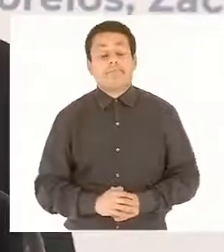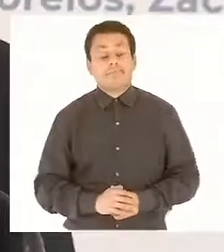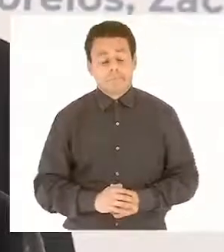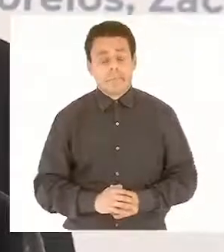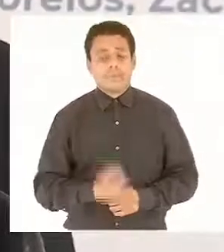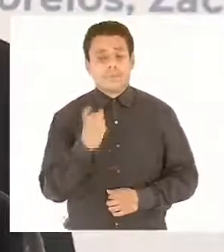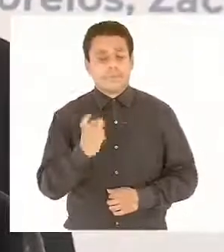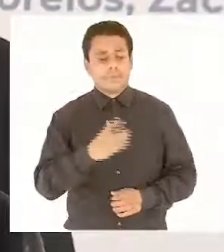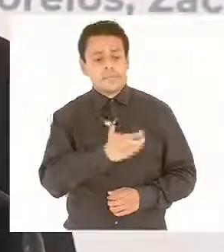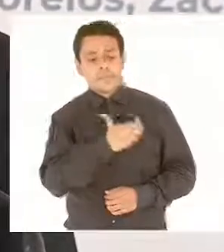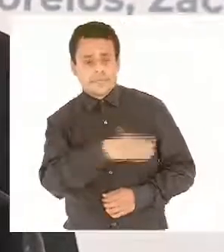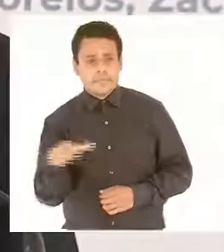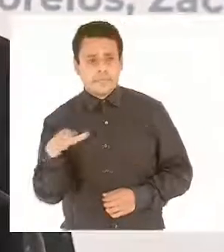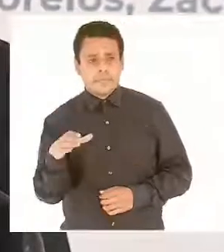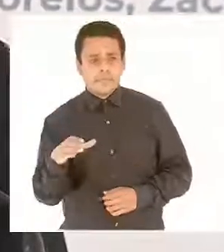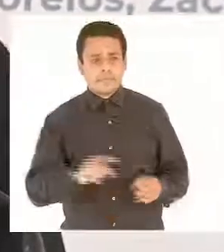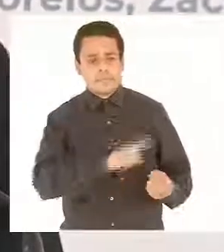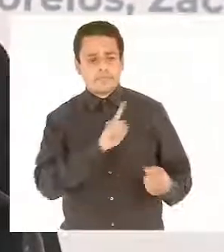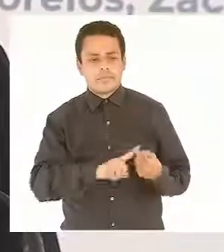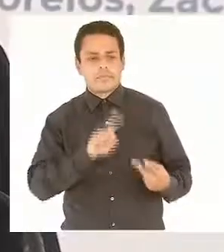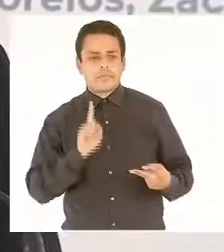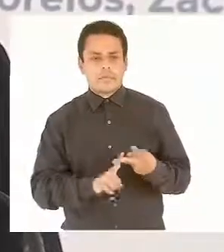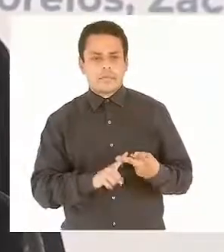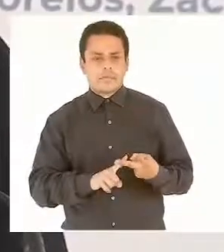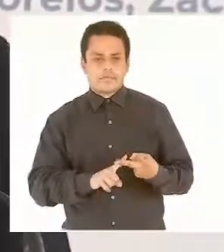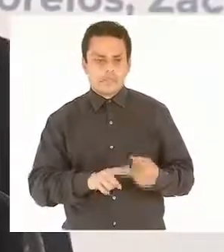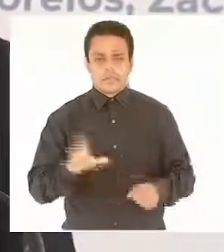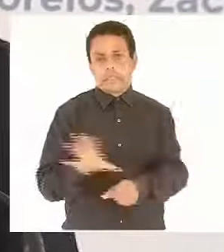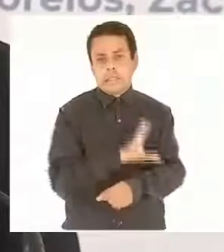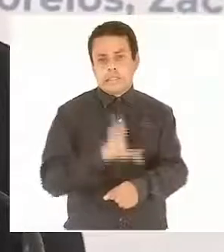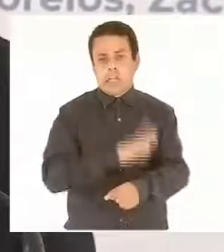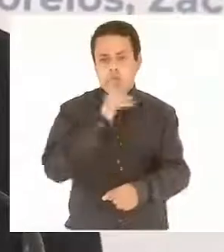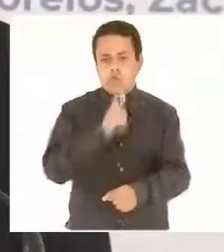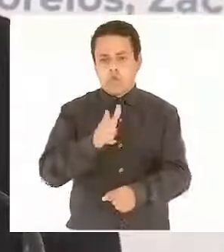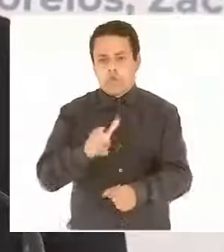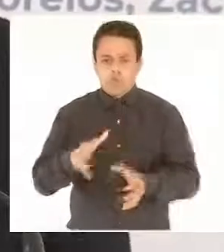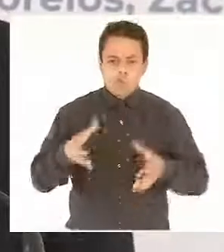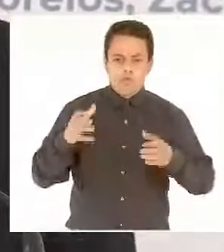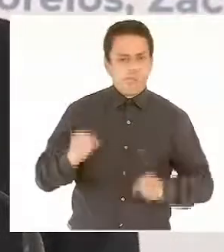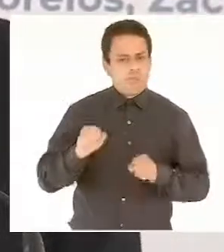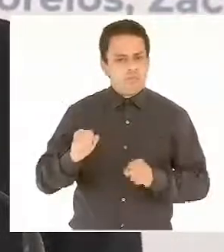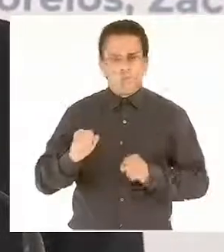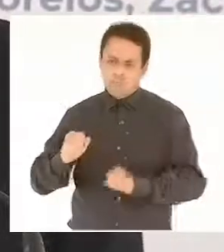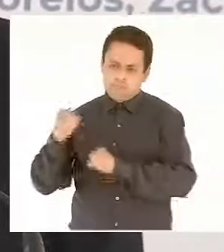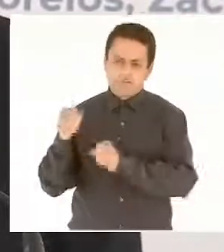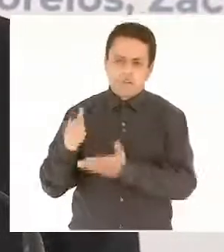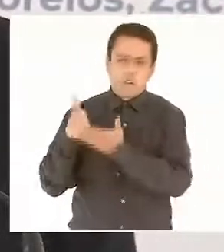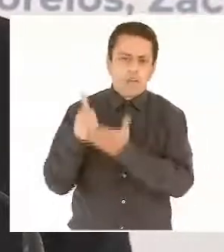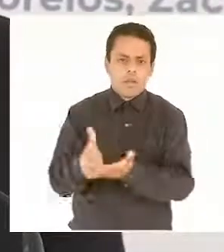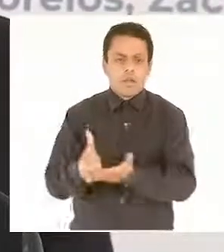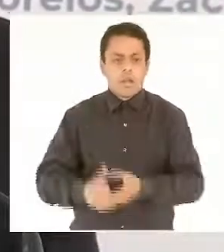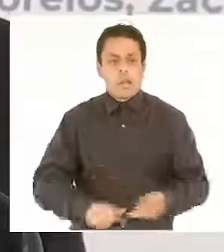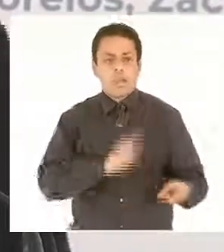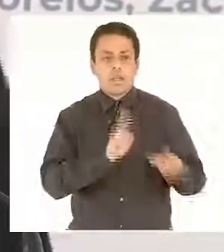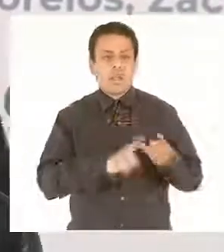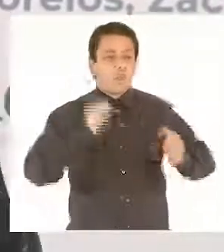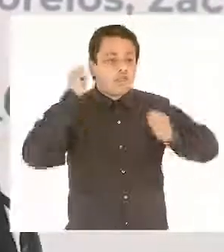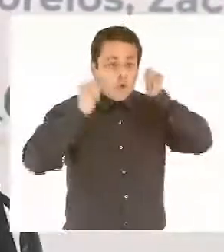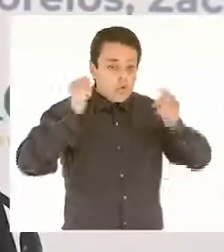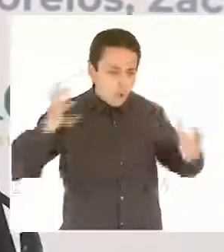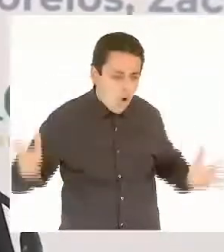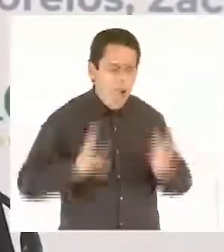Es el campo, es fortalecer el sector energético, es impulsar mucho el